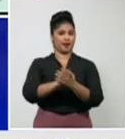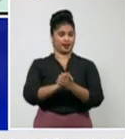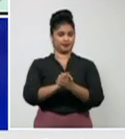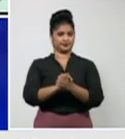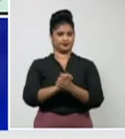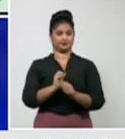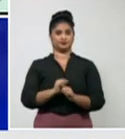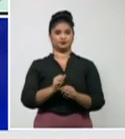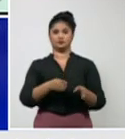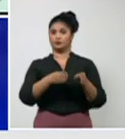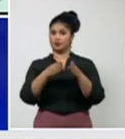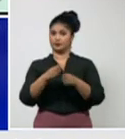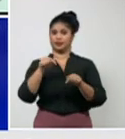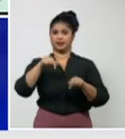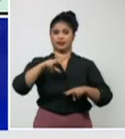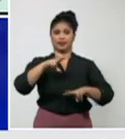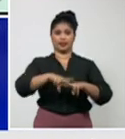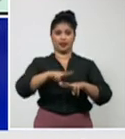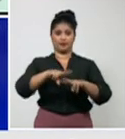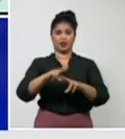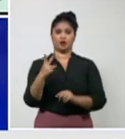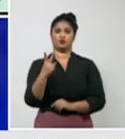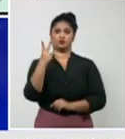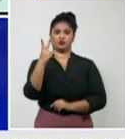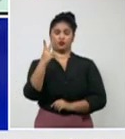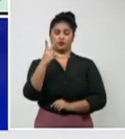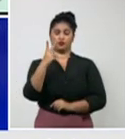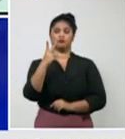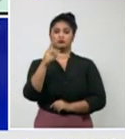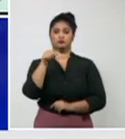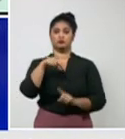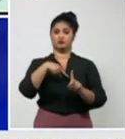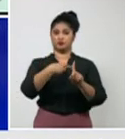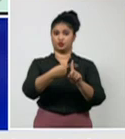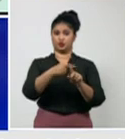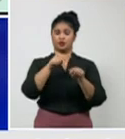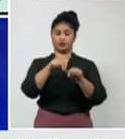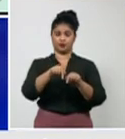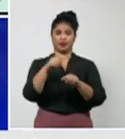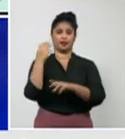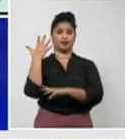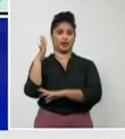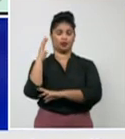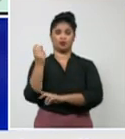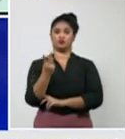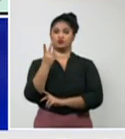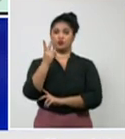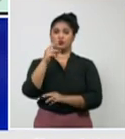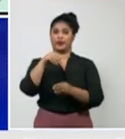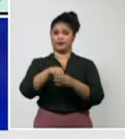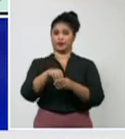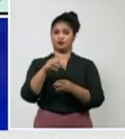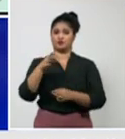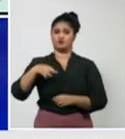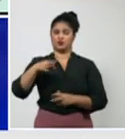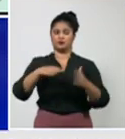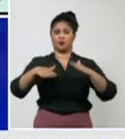de La Habana se diagnostican 2 casos importados, los 2 del municipio Playa. De la provincia de Mayabeque